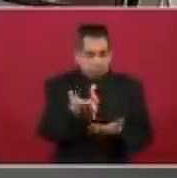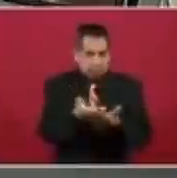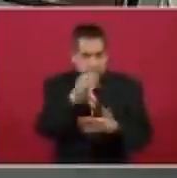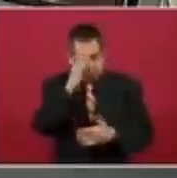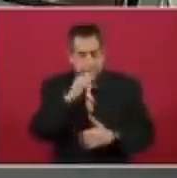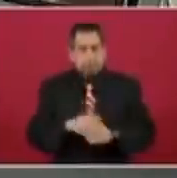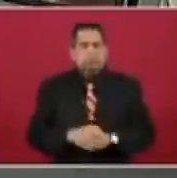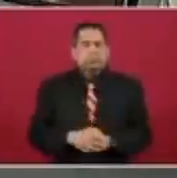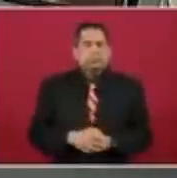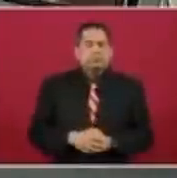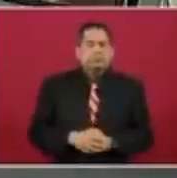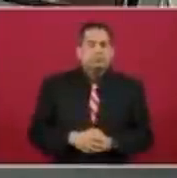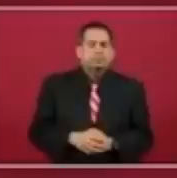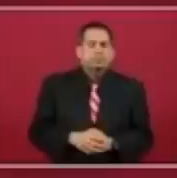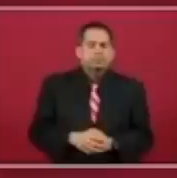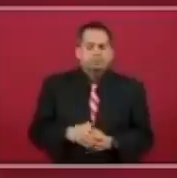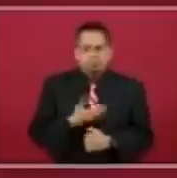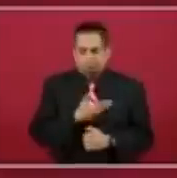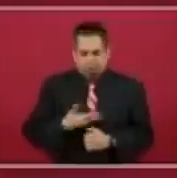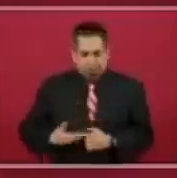Sí, nosotros